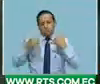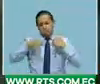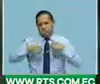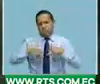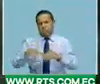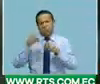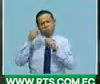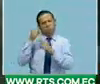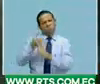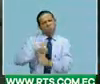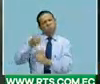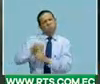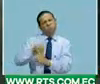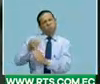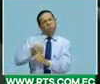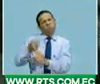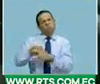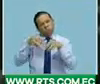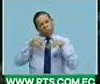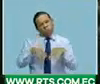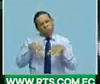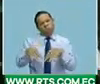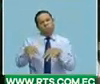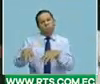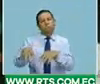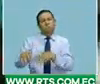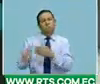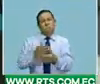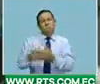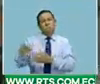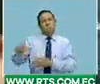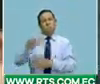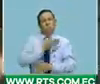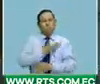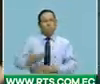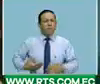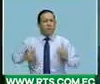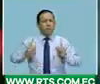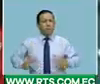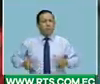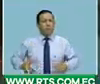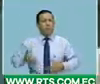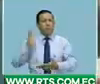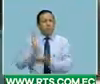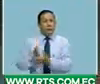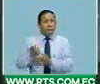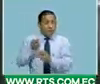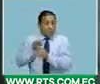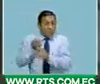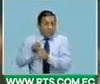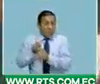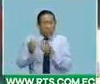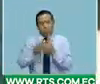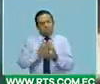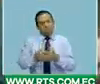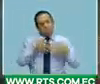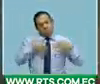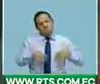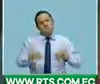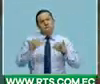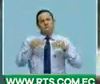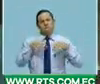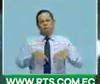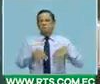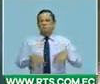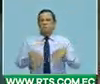acciones de lucha a pesar de que casi finaliza el periodo del presidente Moreno. Por supuesto, el pueblo sabe que si no se moviliza,